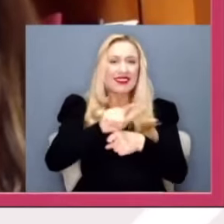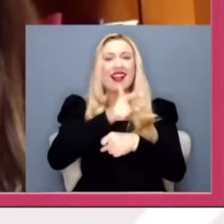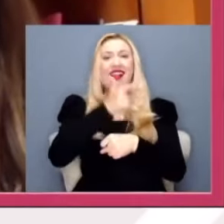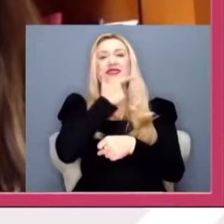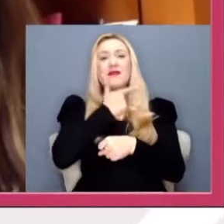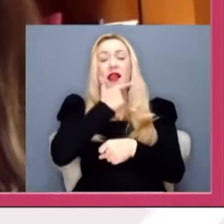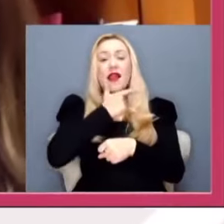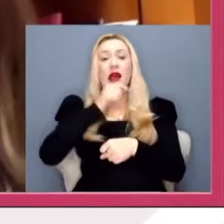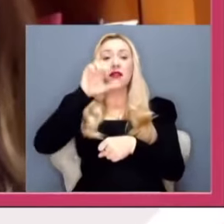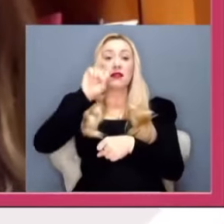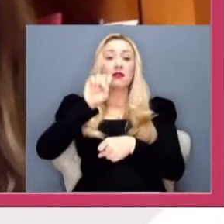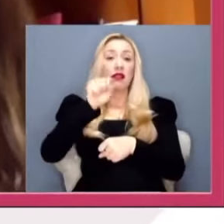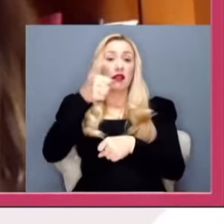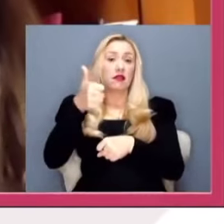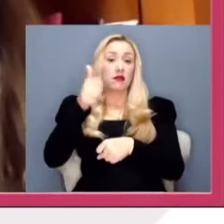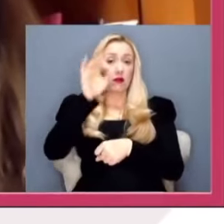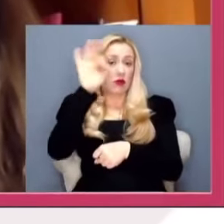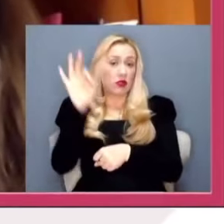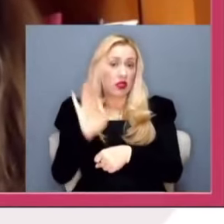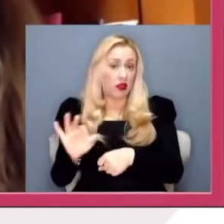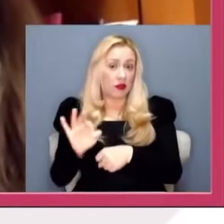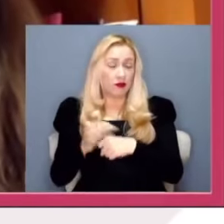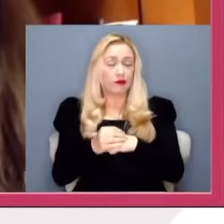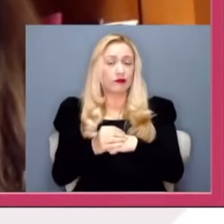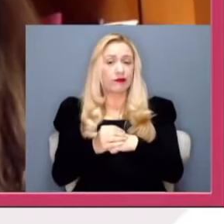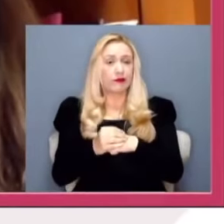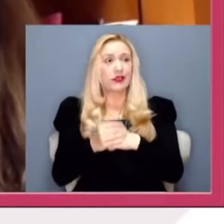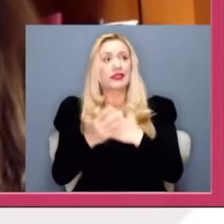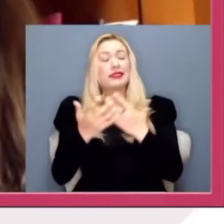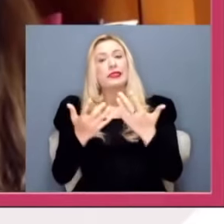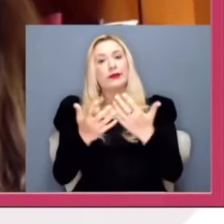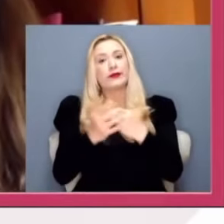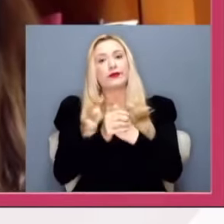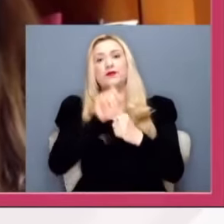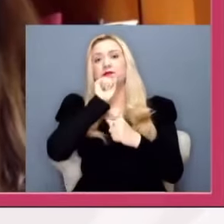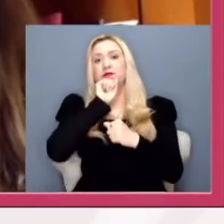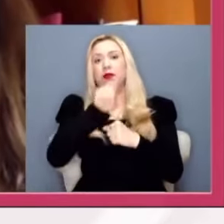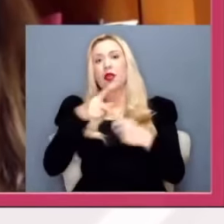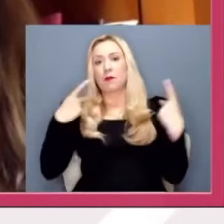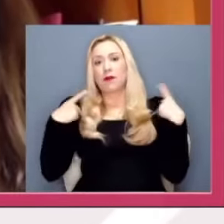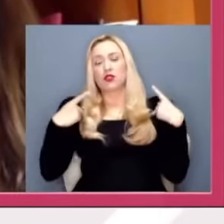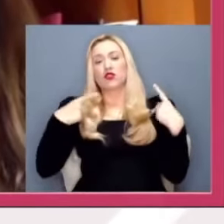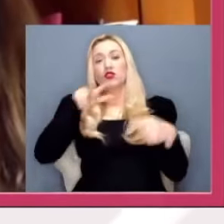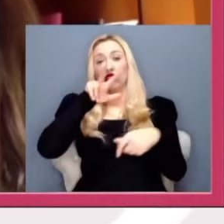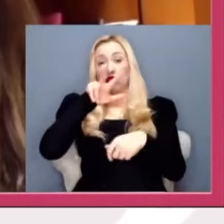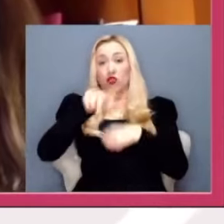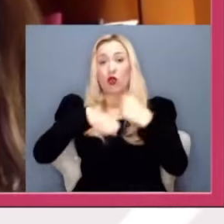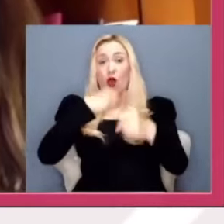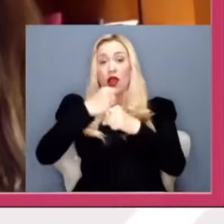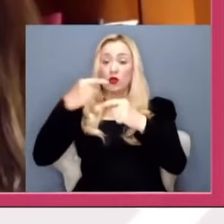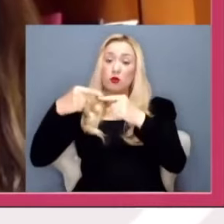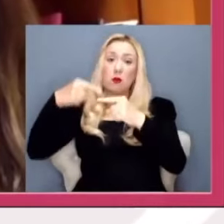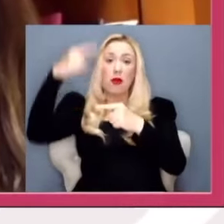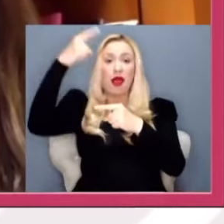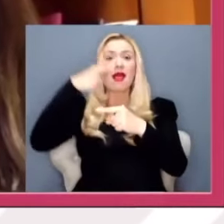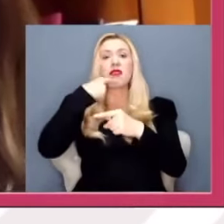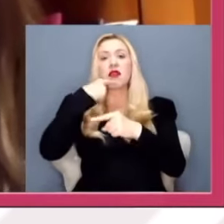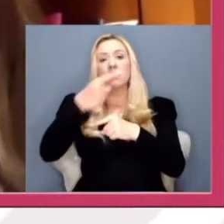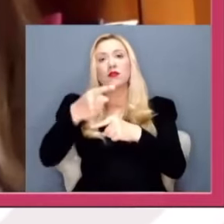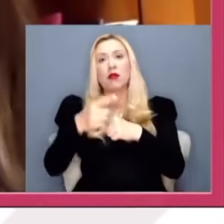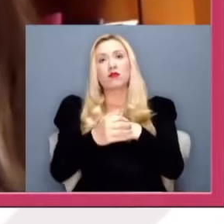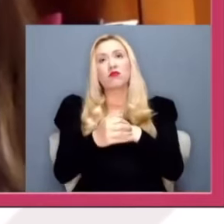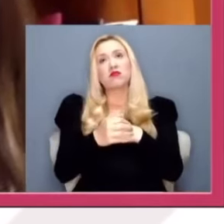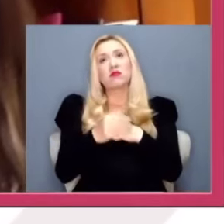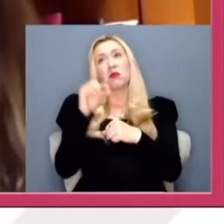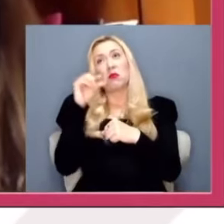el 66%. Además, el porcentaje de la población de 18 años y más que declaró que justifica poco